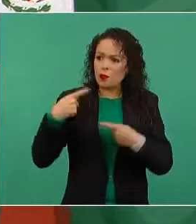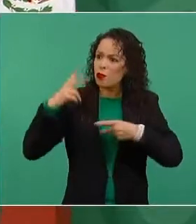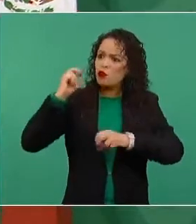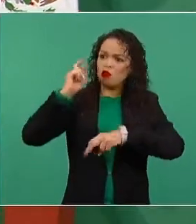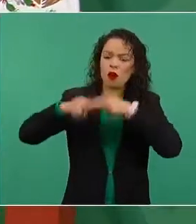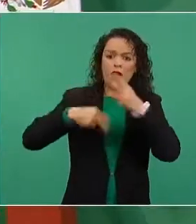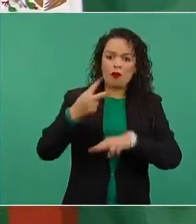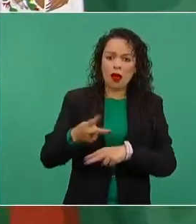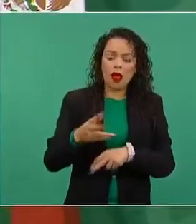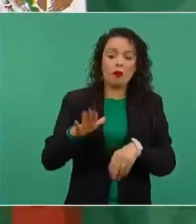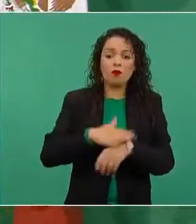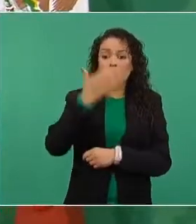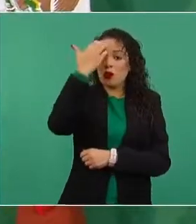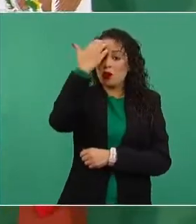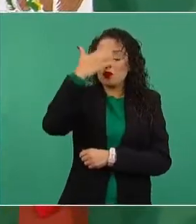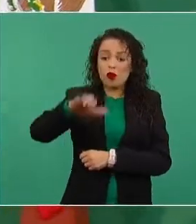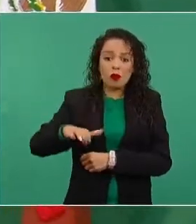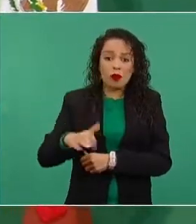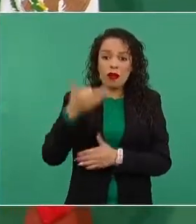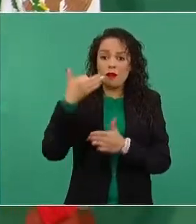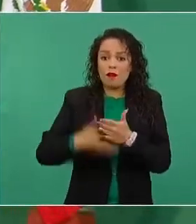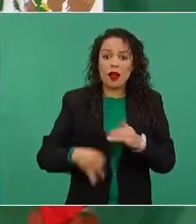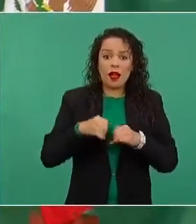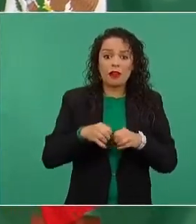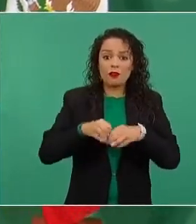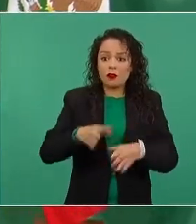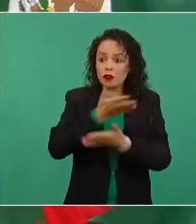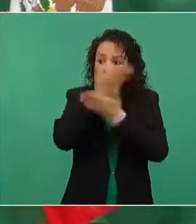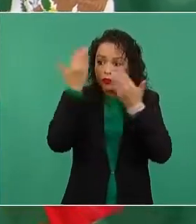Entonces, ese debate quedó pendiente.